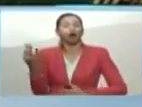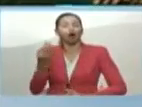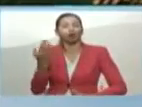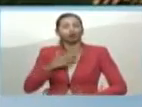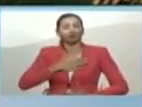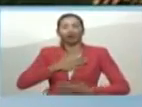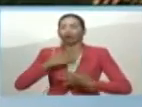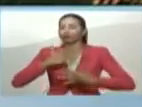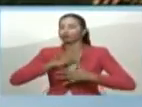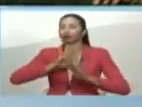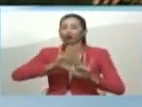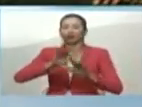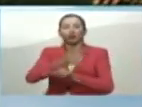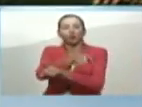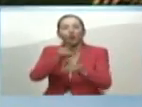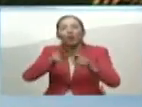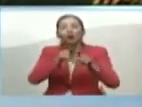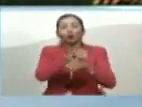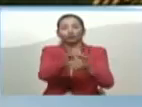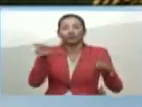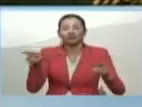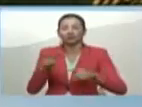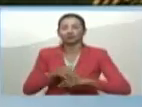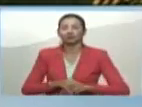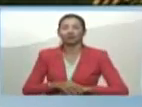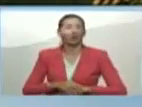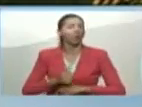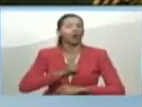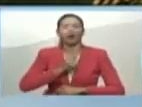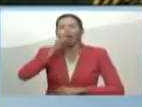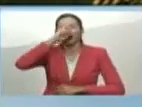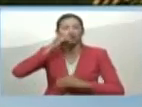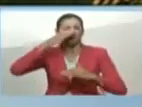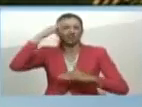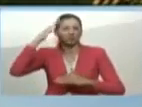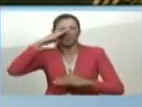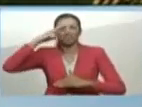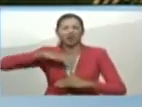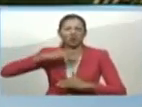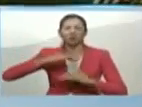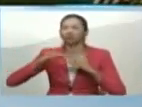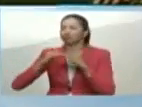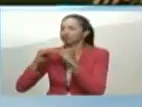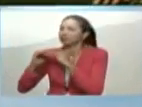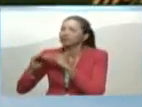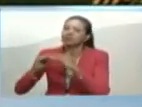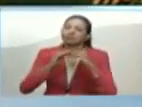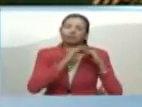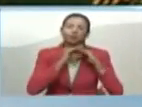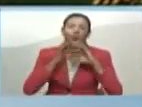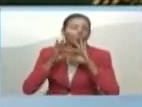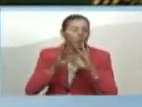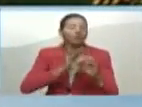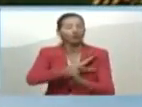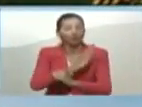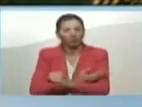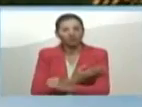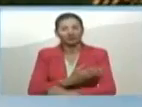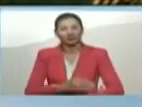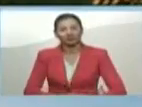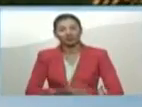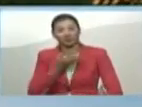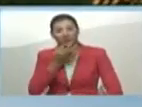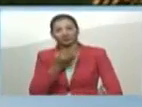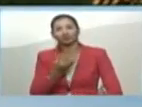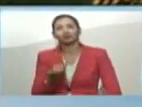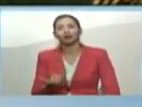auténticas como estos hombres y mujeres que están aquí, de todas las edades, a reunificar fuerza, a repotenciar fuerza, ¿verdad?